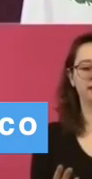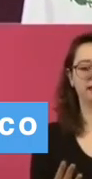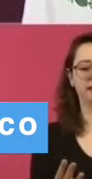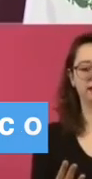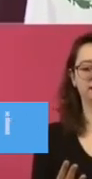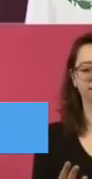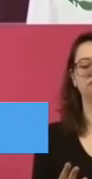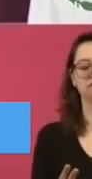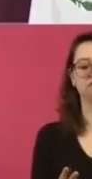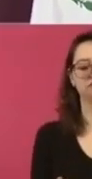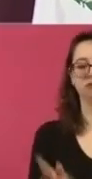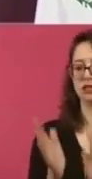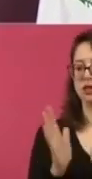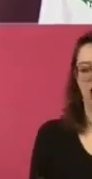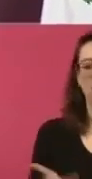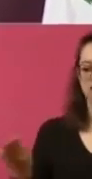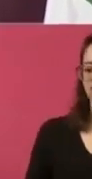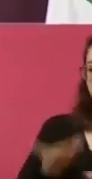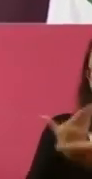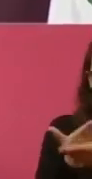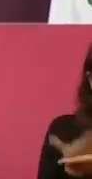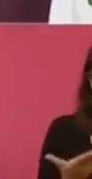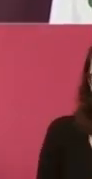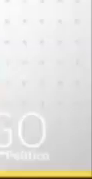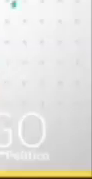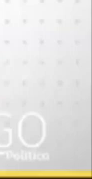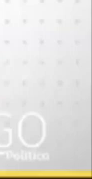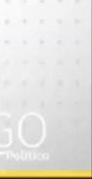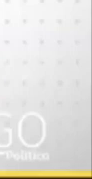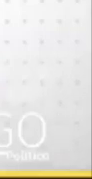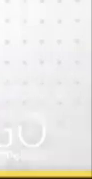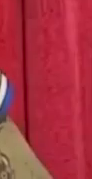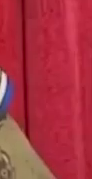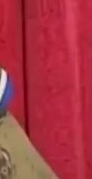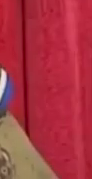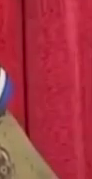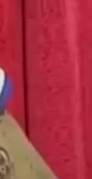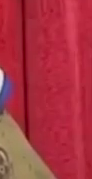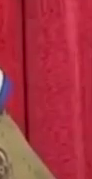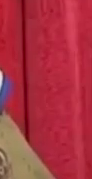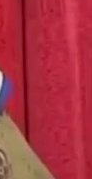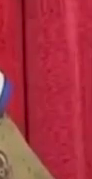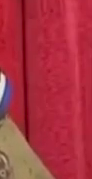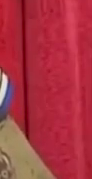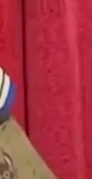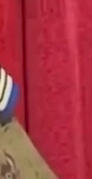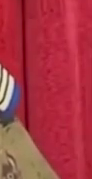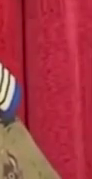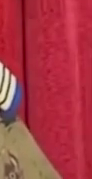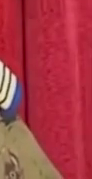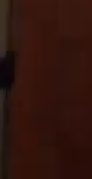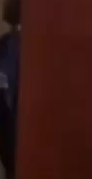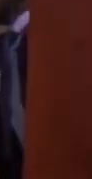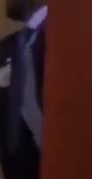18.000 elementos en los estados de Baja California, Colima y Michoacán. La Comunidad Económica de Estados de